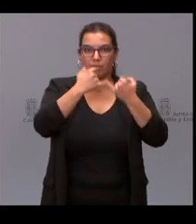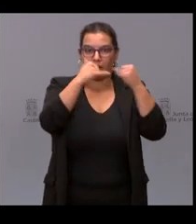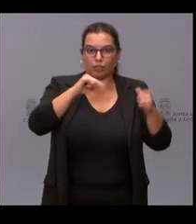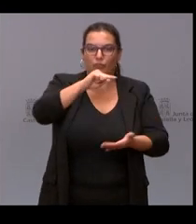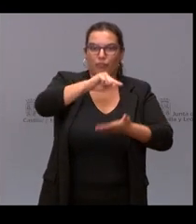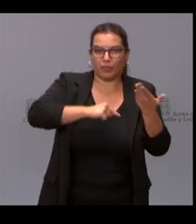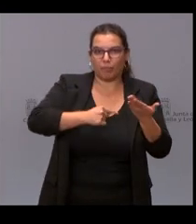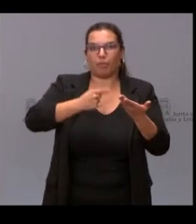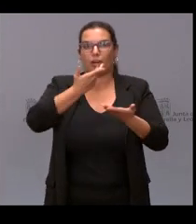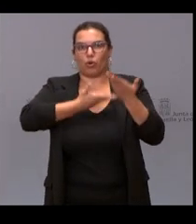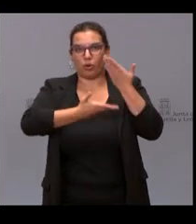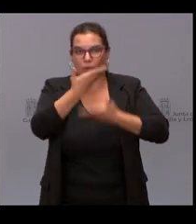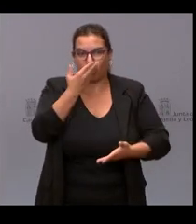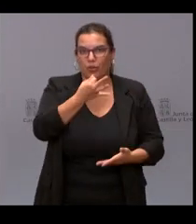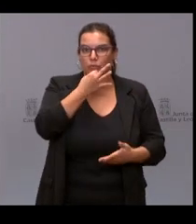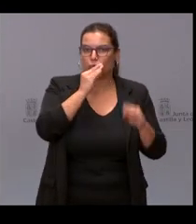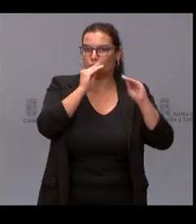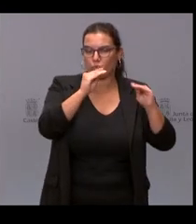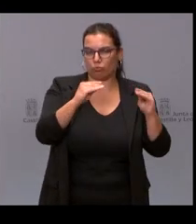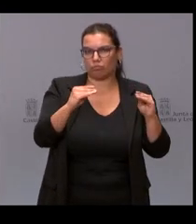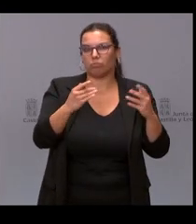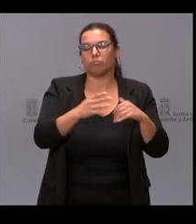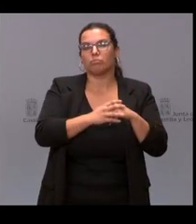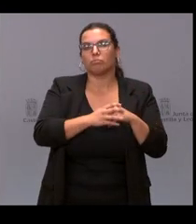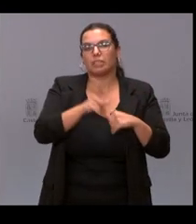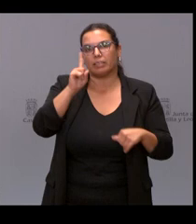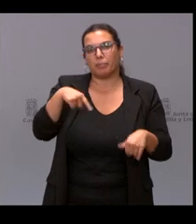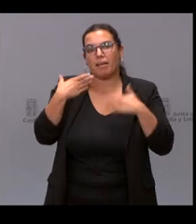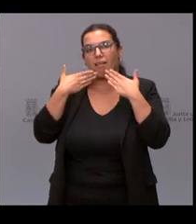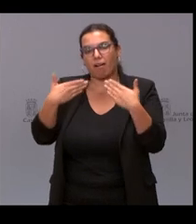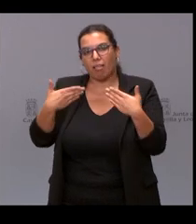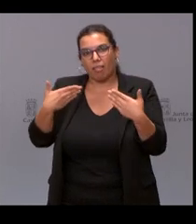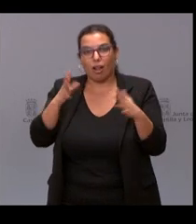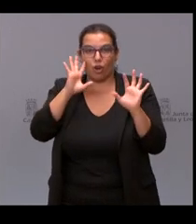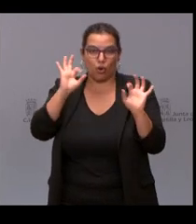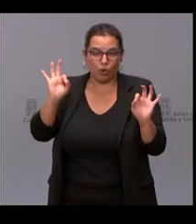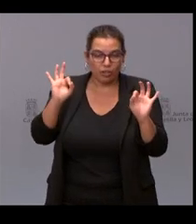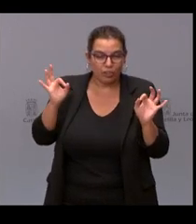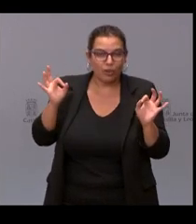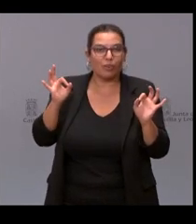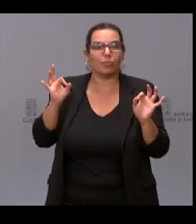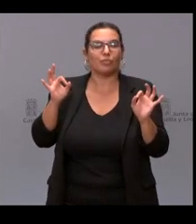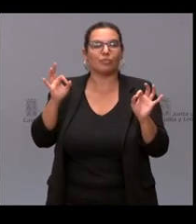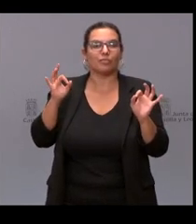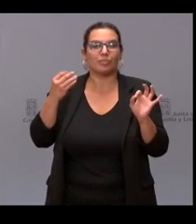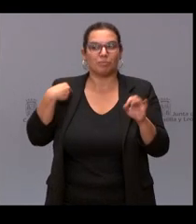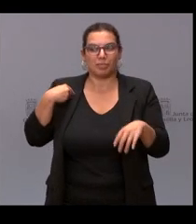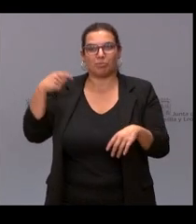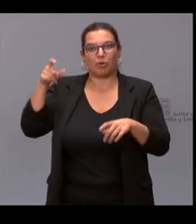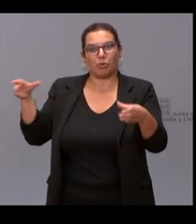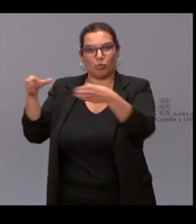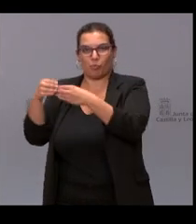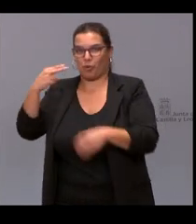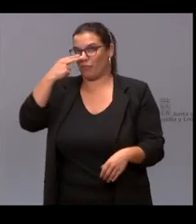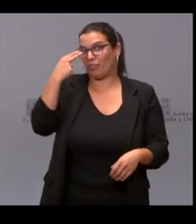su colaboración y sus palabras. También quiero agradecer, lógicamente, a quienes hoy nos visitan con